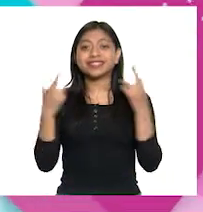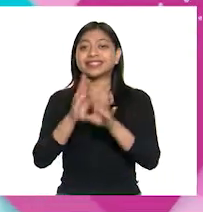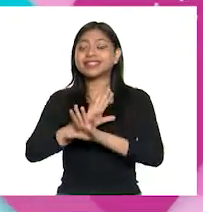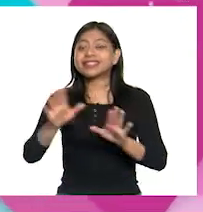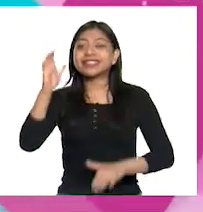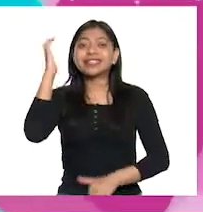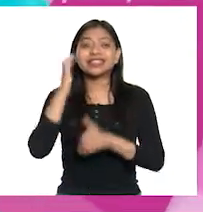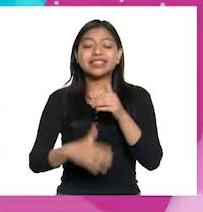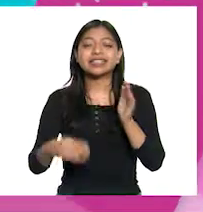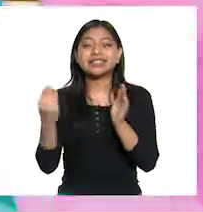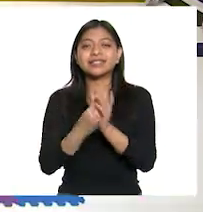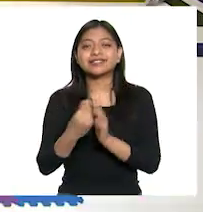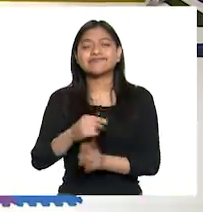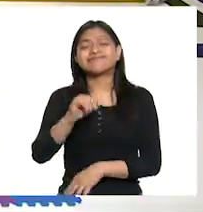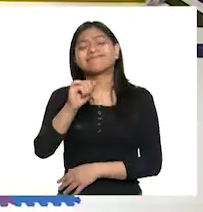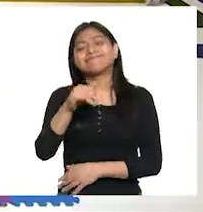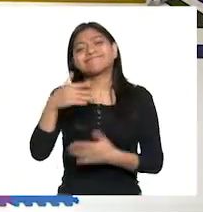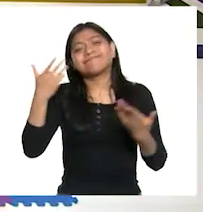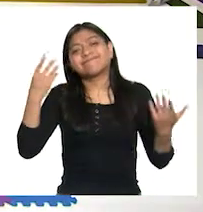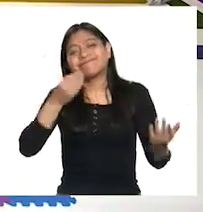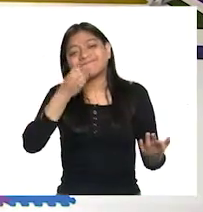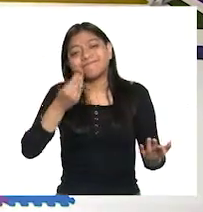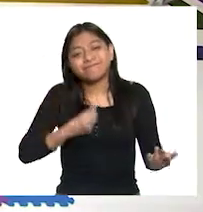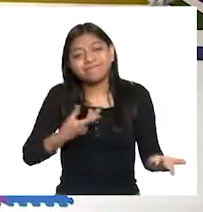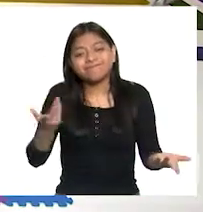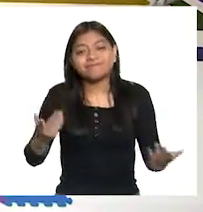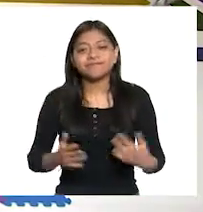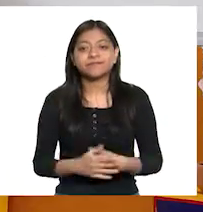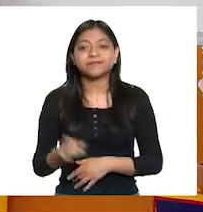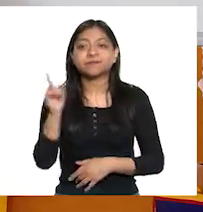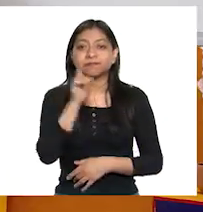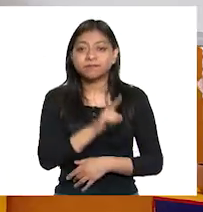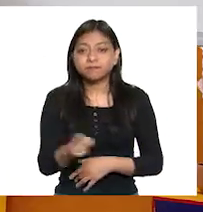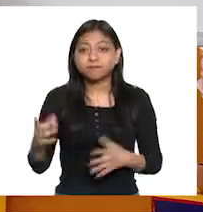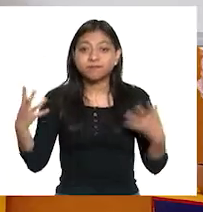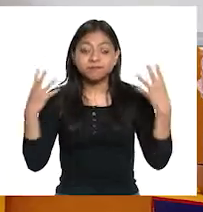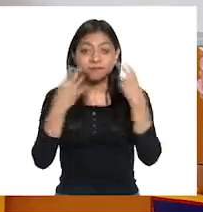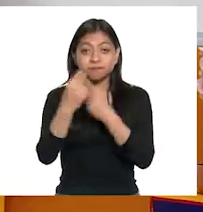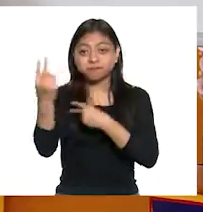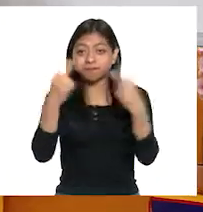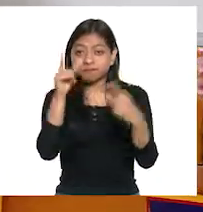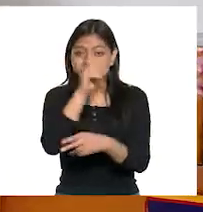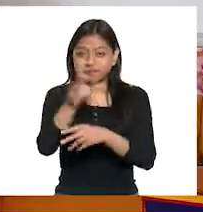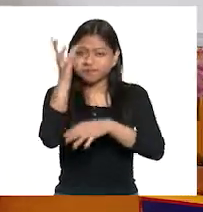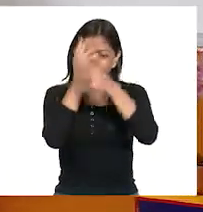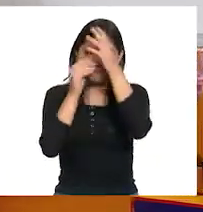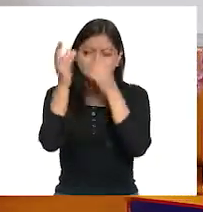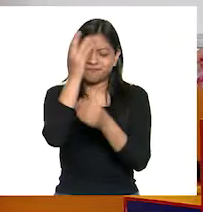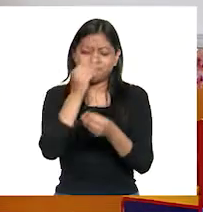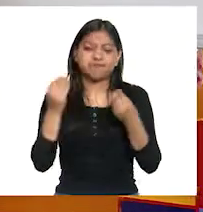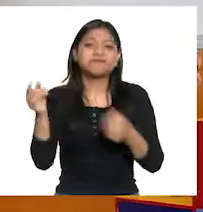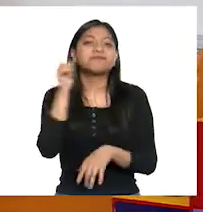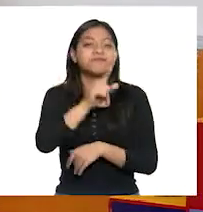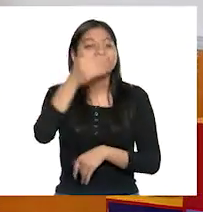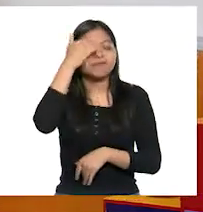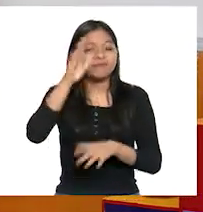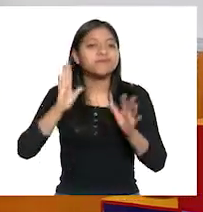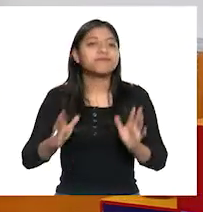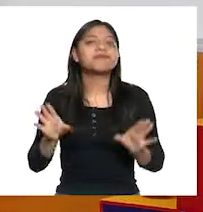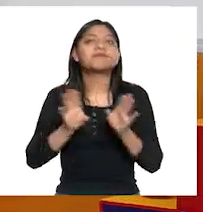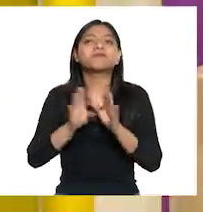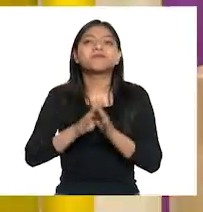la clase. Ay, lamentablemente pues se ha terminado, pero me gustó muchísimo, aprendimos bastante, ya sabemos cómo organizar una